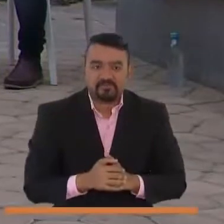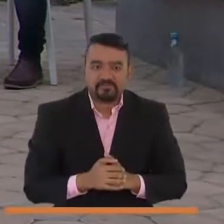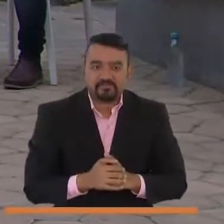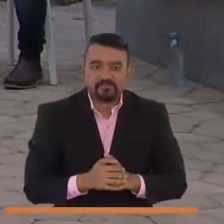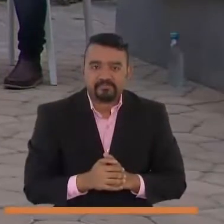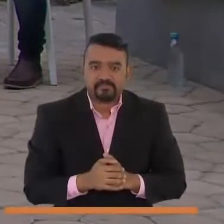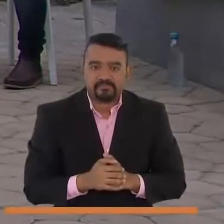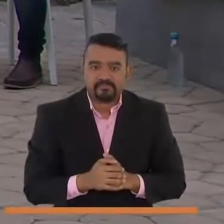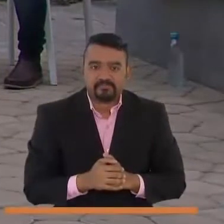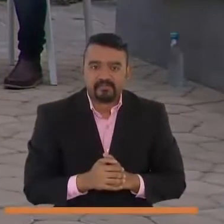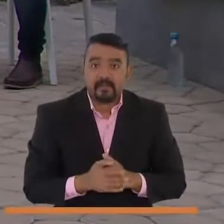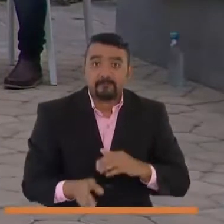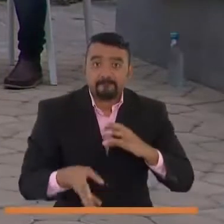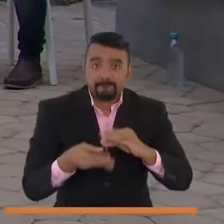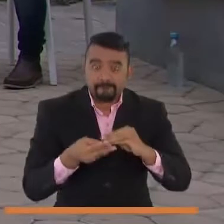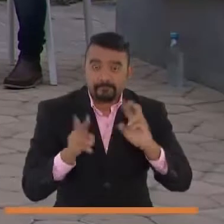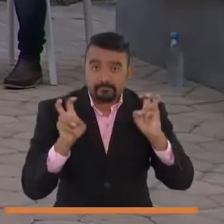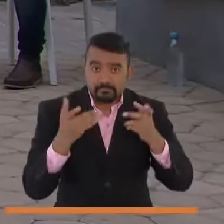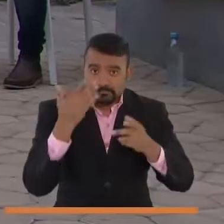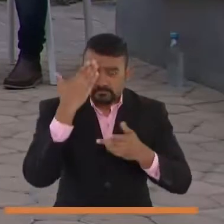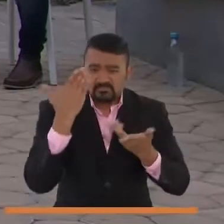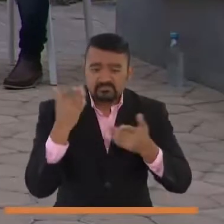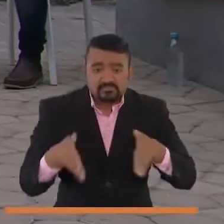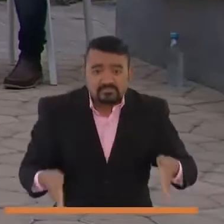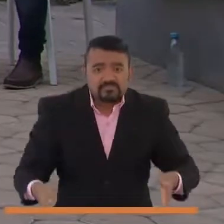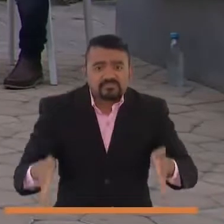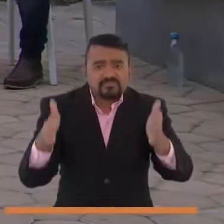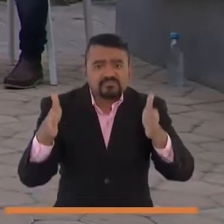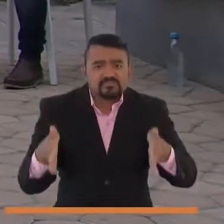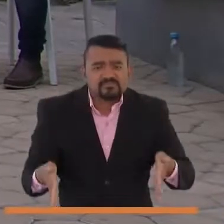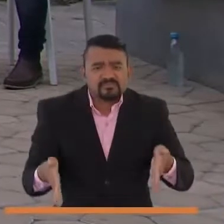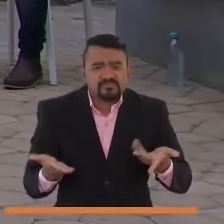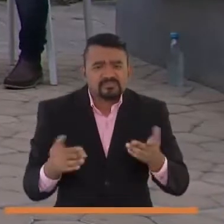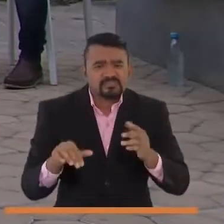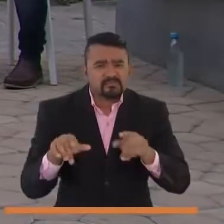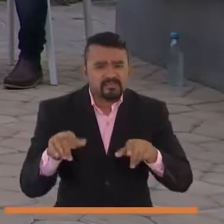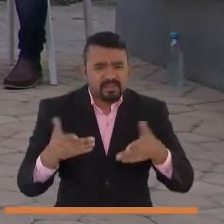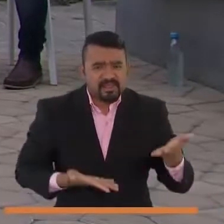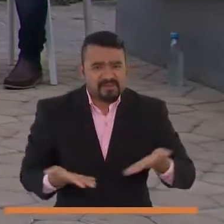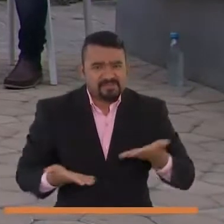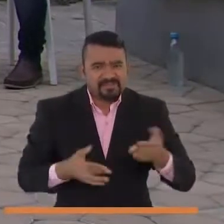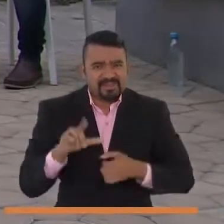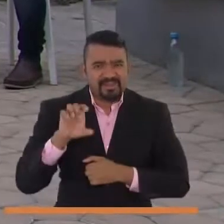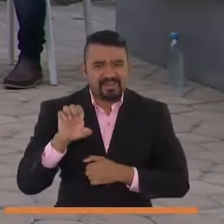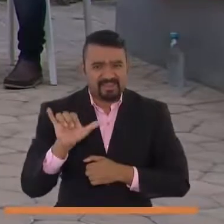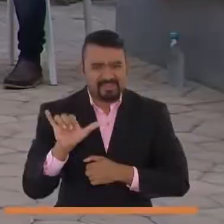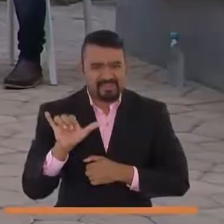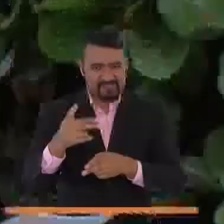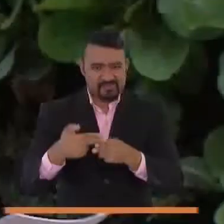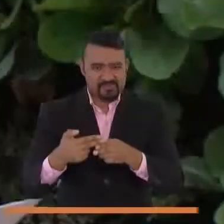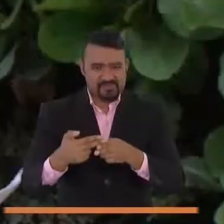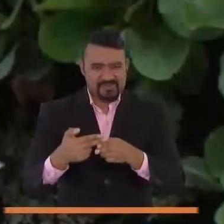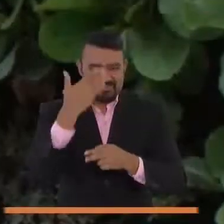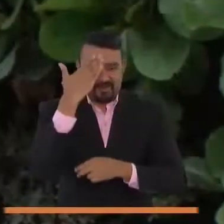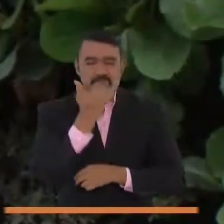la inauguración del pasaje de ley. Inauguración del pasaje de ley, pues nuestro programa es precisamente